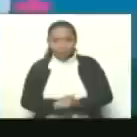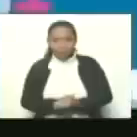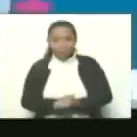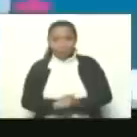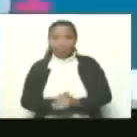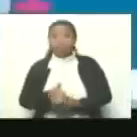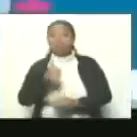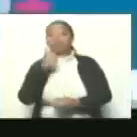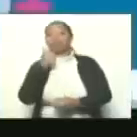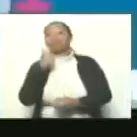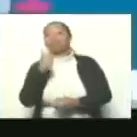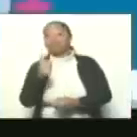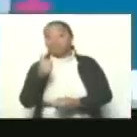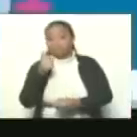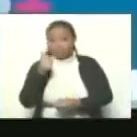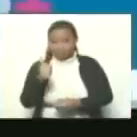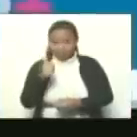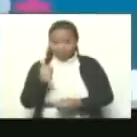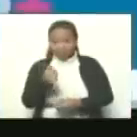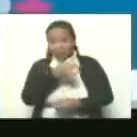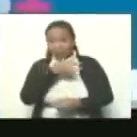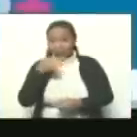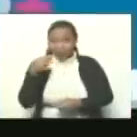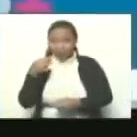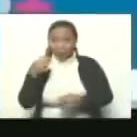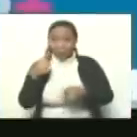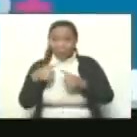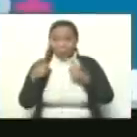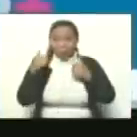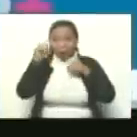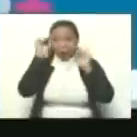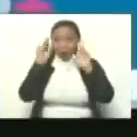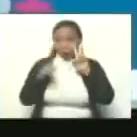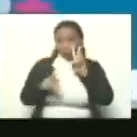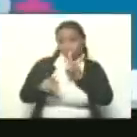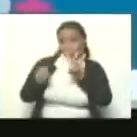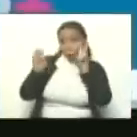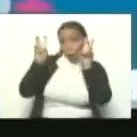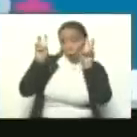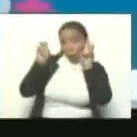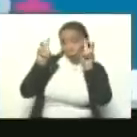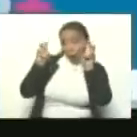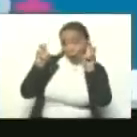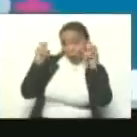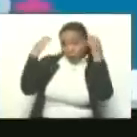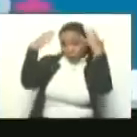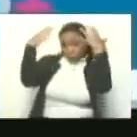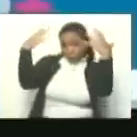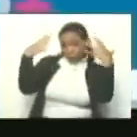Bueno, vale, perfecto, pero lo que llama la atención es que Sira tiene un nuevo look, ¿ah?